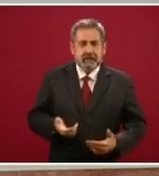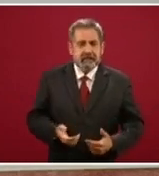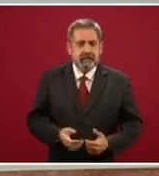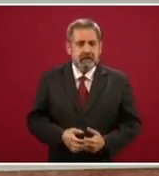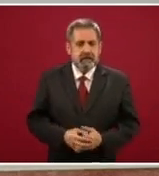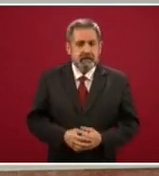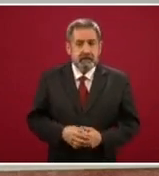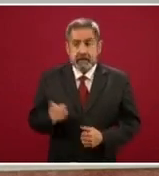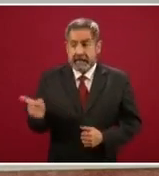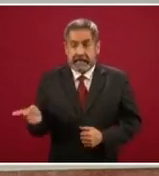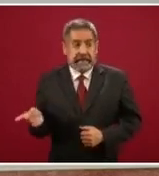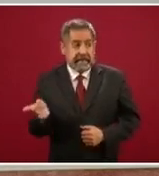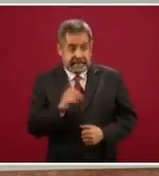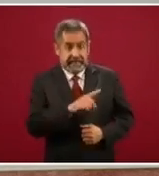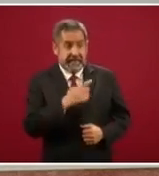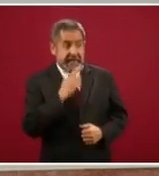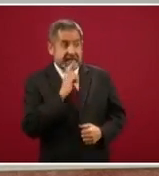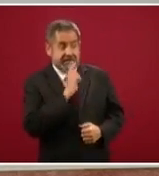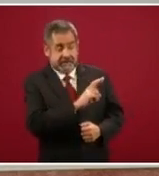Y le contestaba,